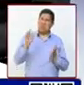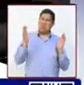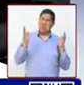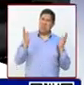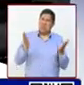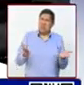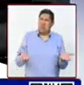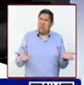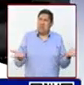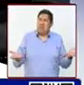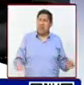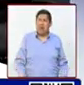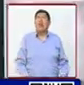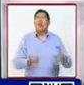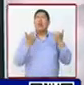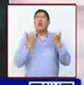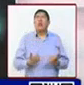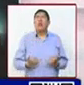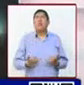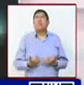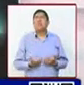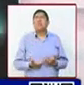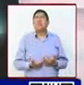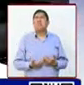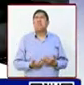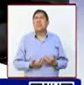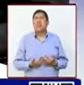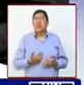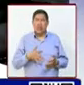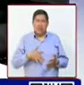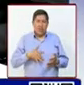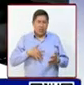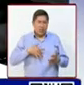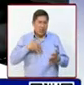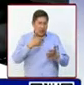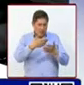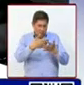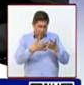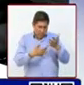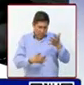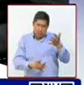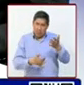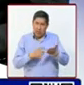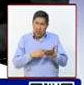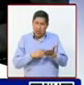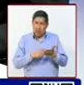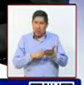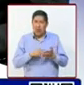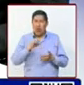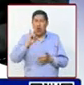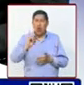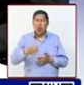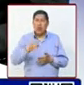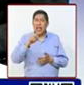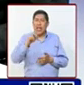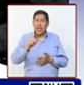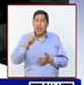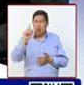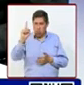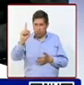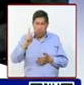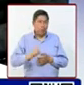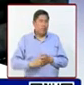manera. Sí. Y hoy ha salido por lo menos la sintomatología que está presentando esta nueva subvariante, la JN1. Sí.